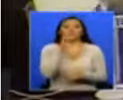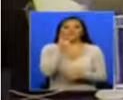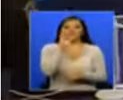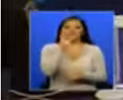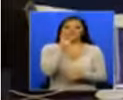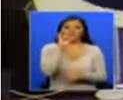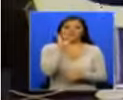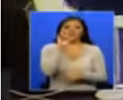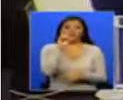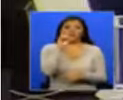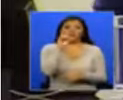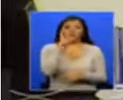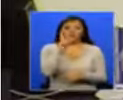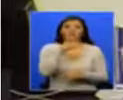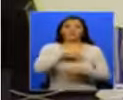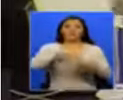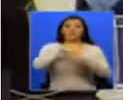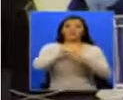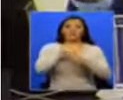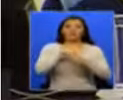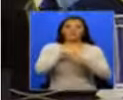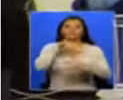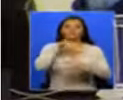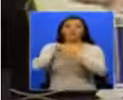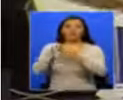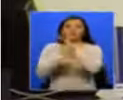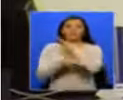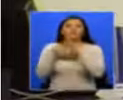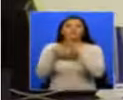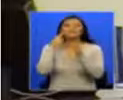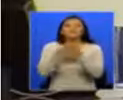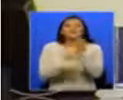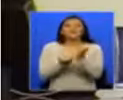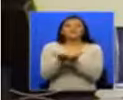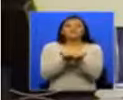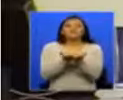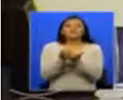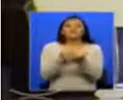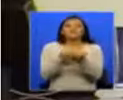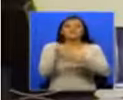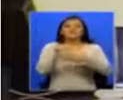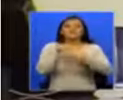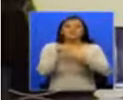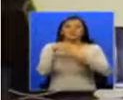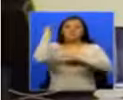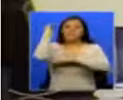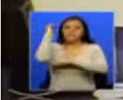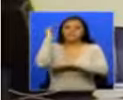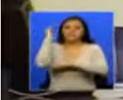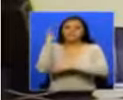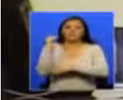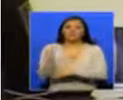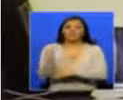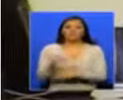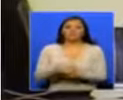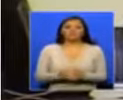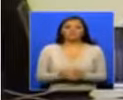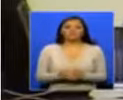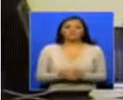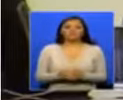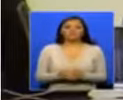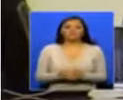mitad que iba al FEIREP, veamos a qué servía, veamos a qué servía el FEIREP, para no dejarnos engañar al pueblo ecuatoriano en estas circunstancias tan duras. Insisto, no